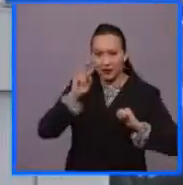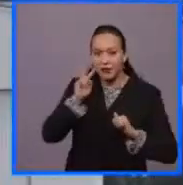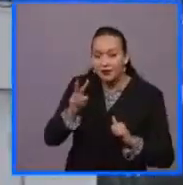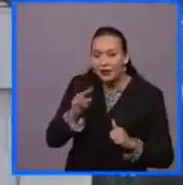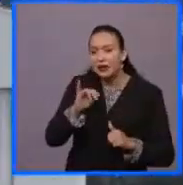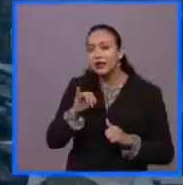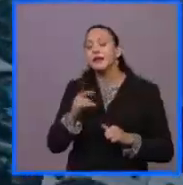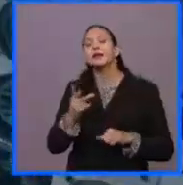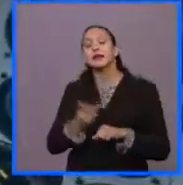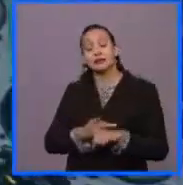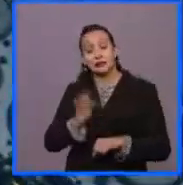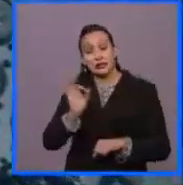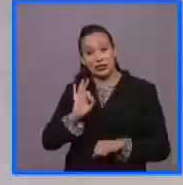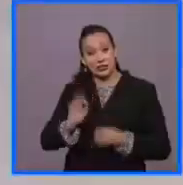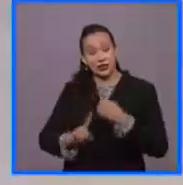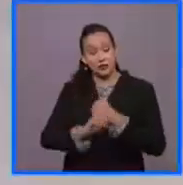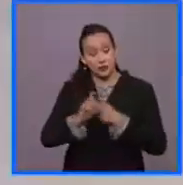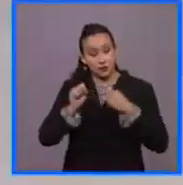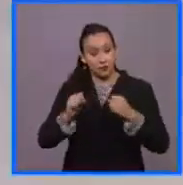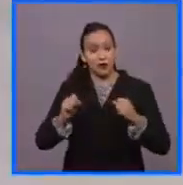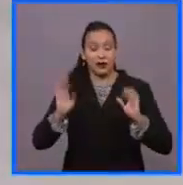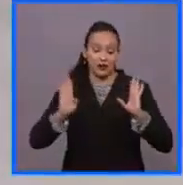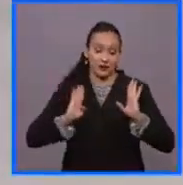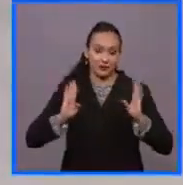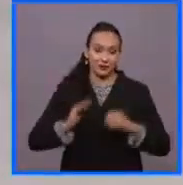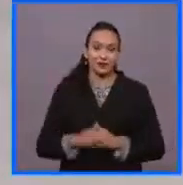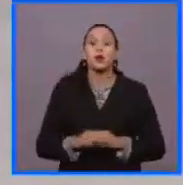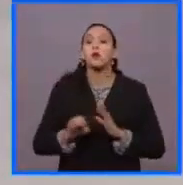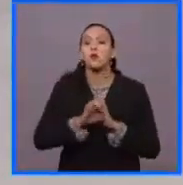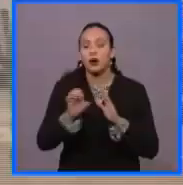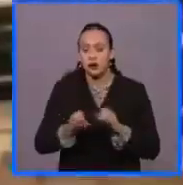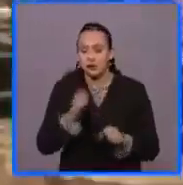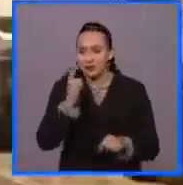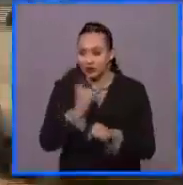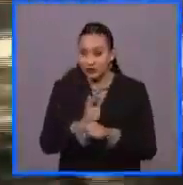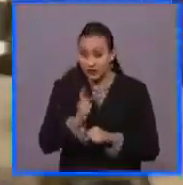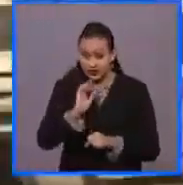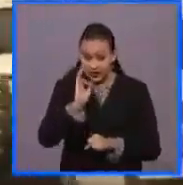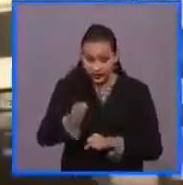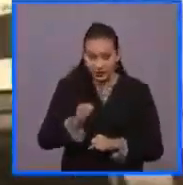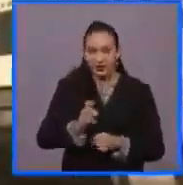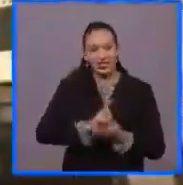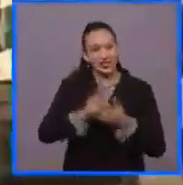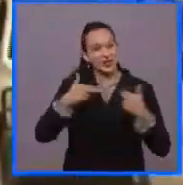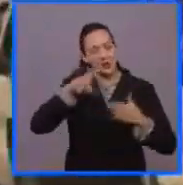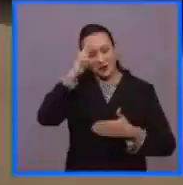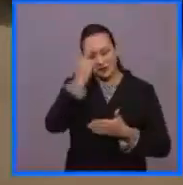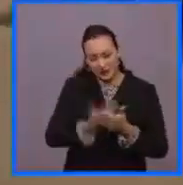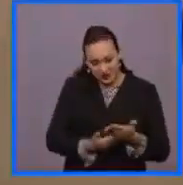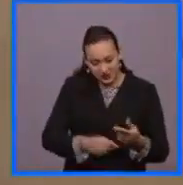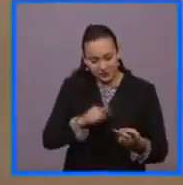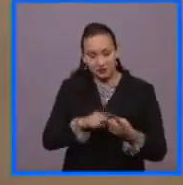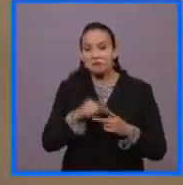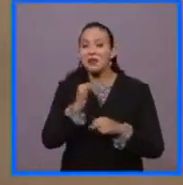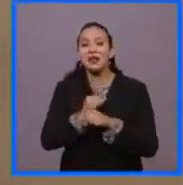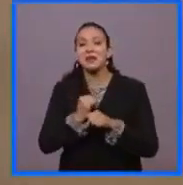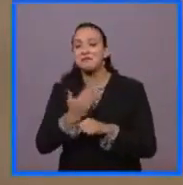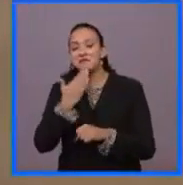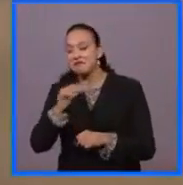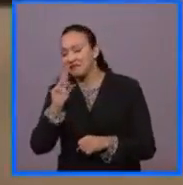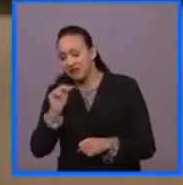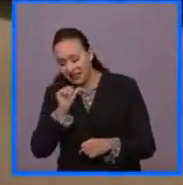riesgos de la militarización en el país, entre ellos violaciones graves a derechos humanos, falta de